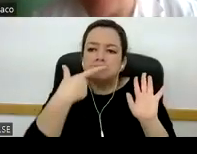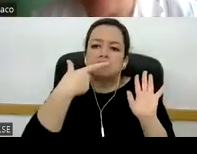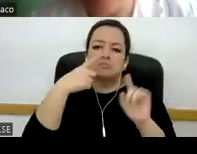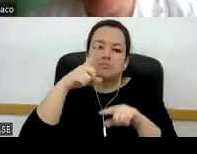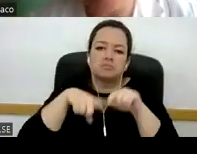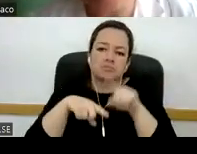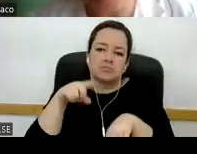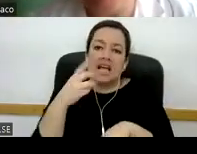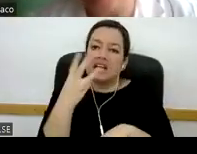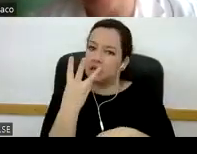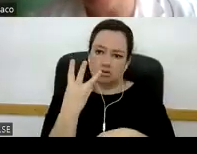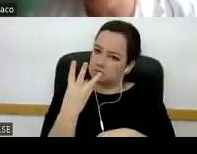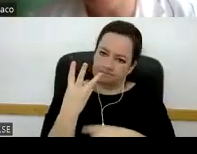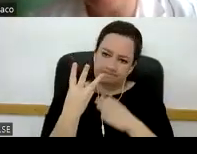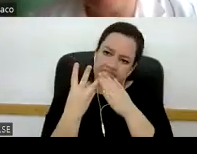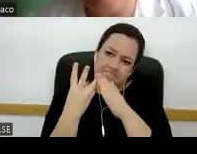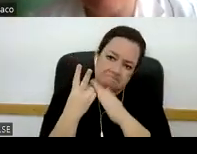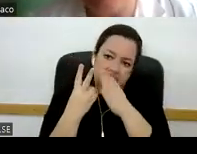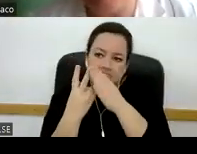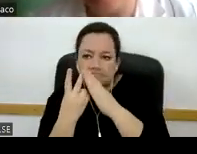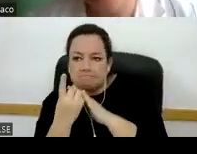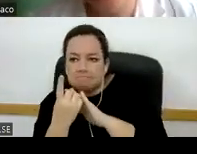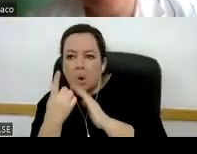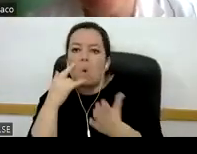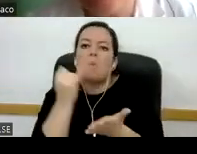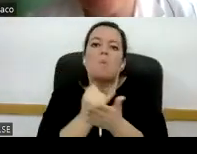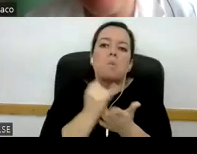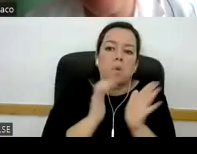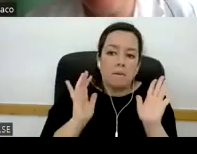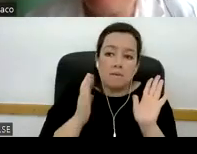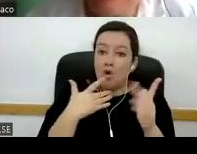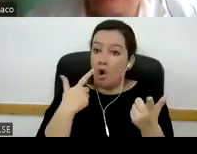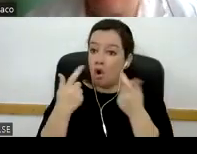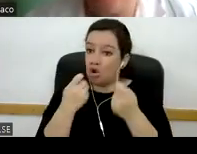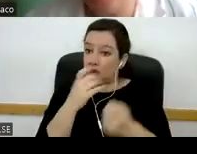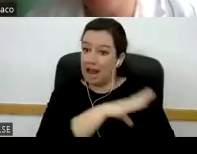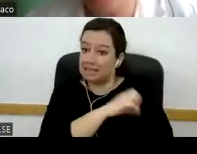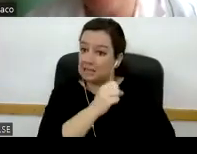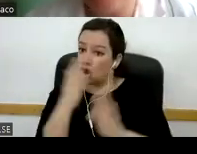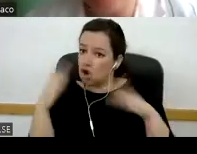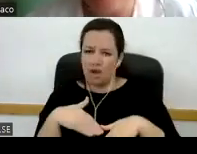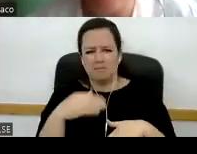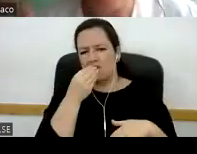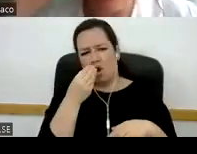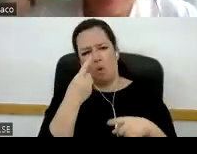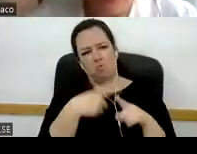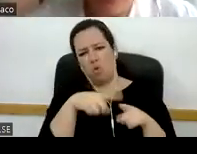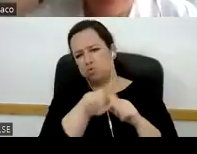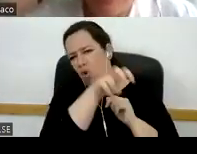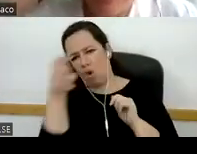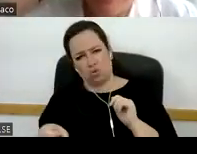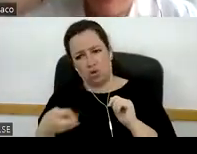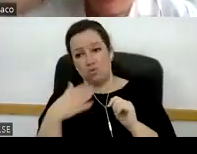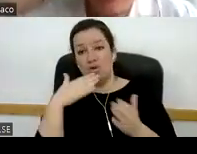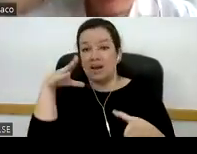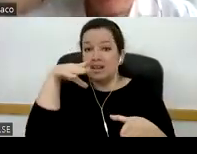3 cápsulas, evidentemente, lo menos posible y a ver qué tal responde. Si no está controlada, yo elegiría otros productos para intentar controlarlo, porque meter el sodio